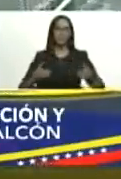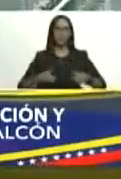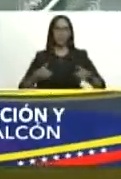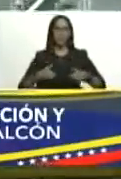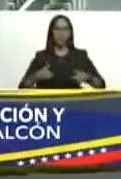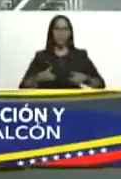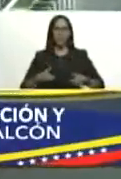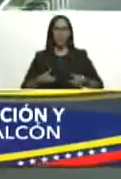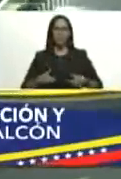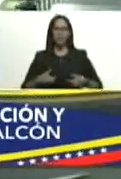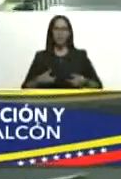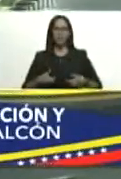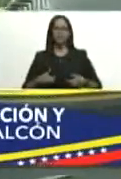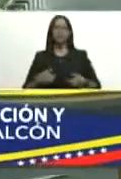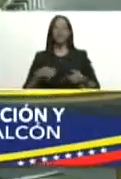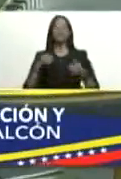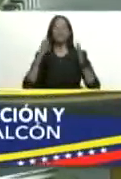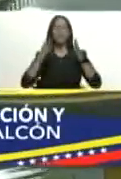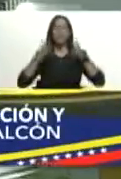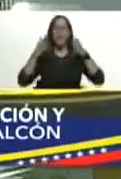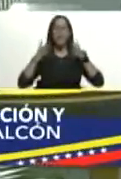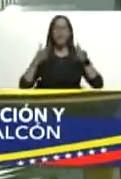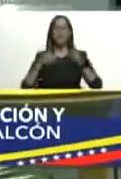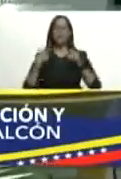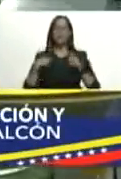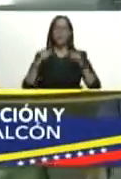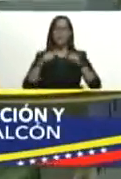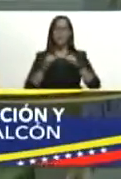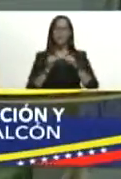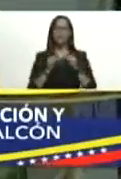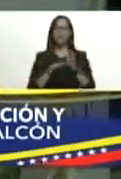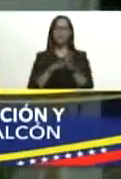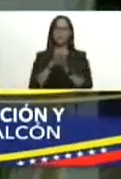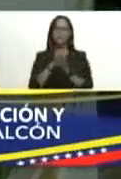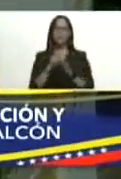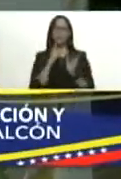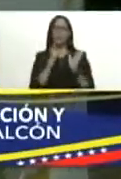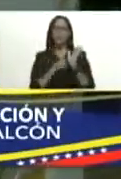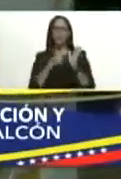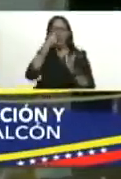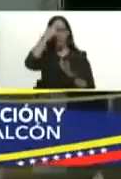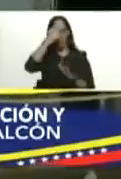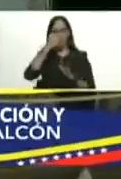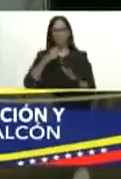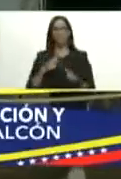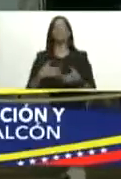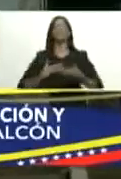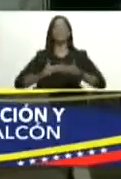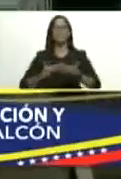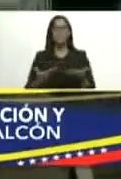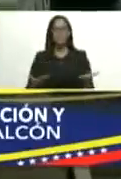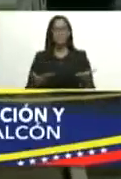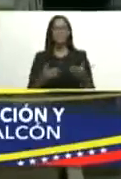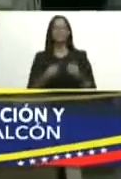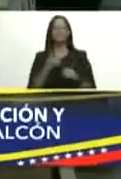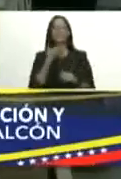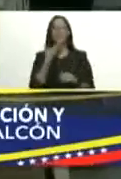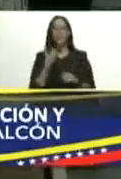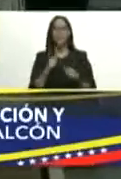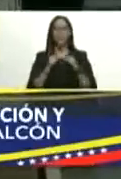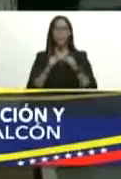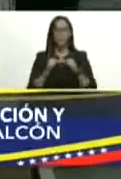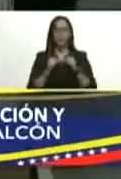esa escuela que hoy nos tiene aquí para seguir adelante, cumpliéndola a nuestro pueblo, será la garantía de seguir mejorando y